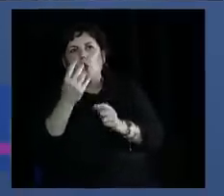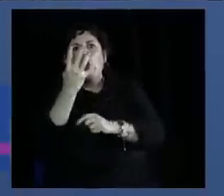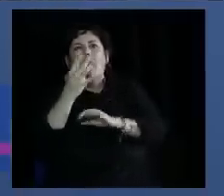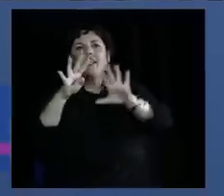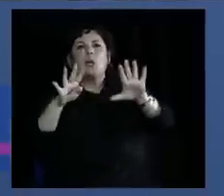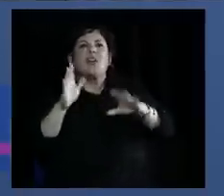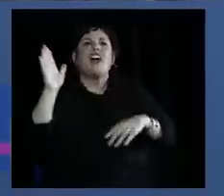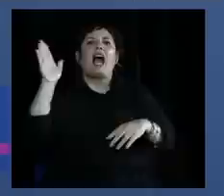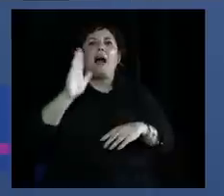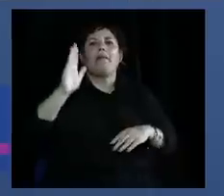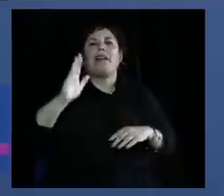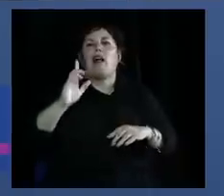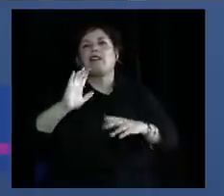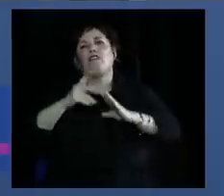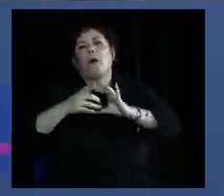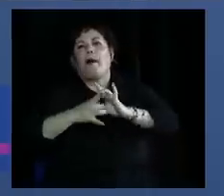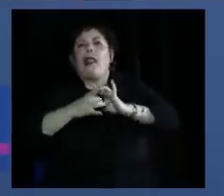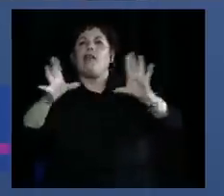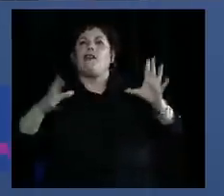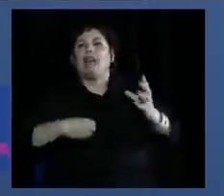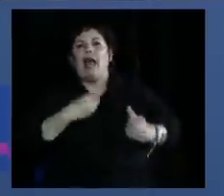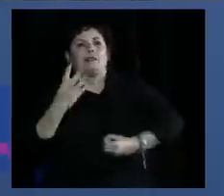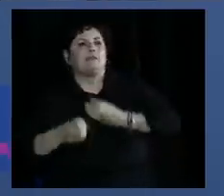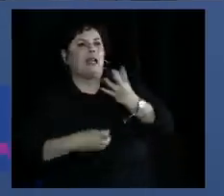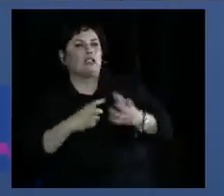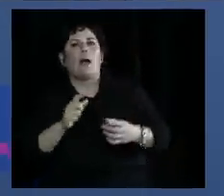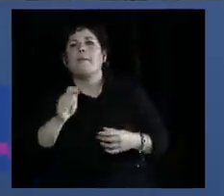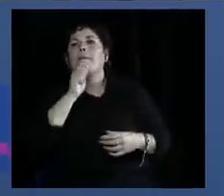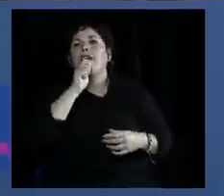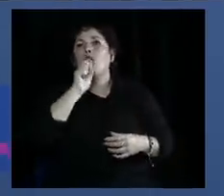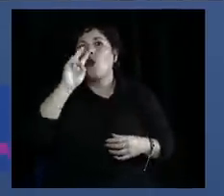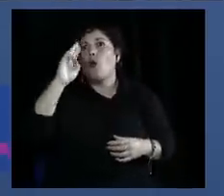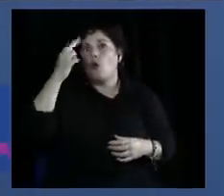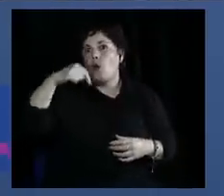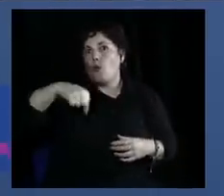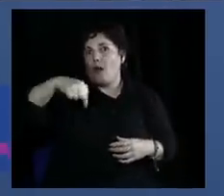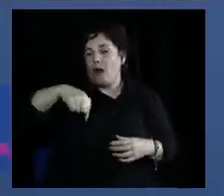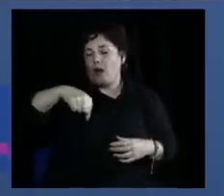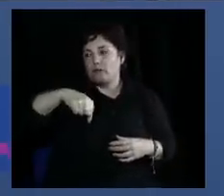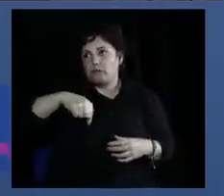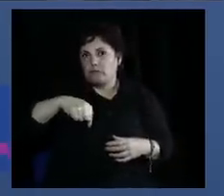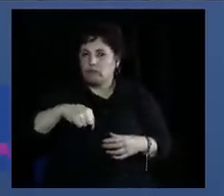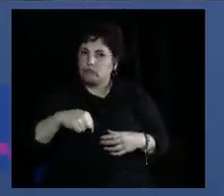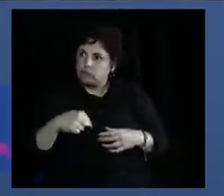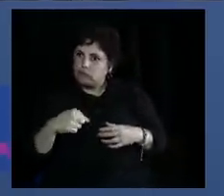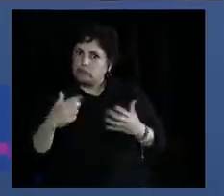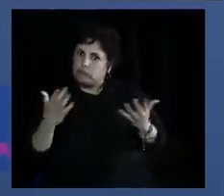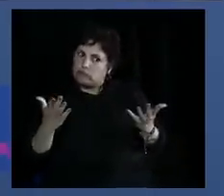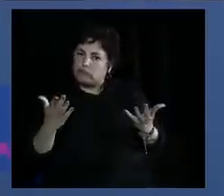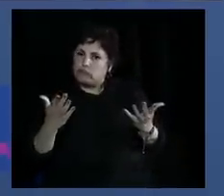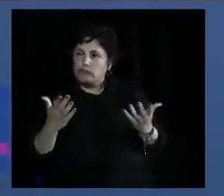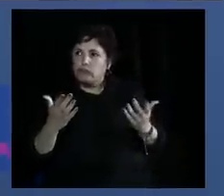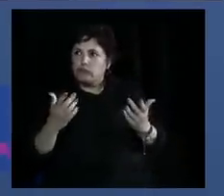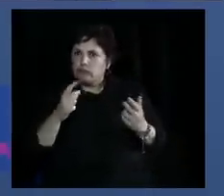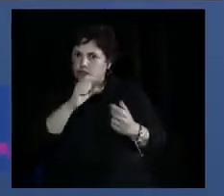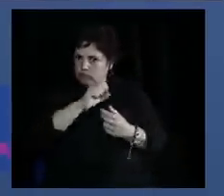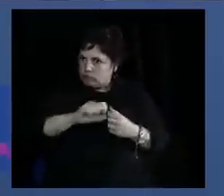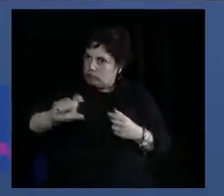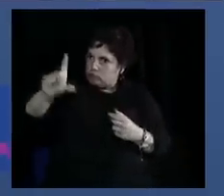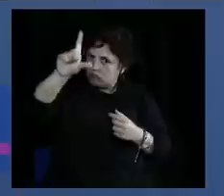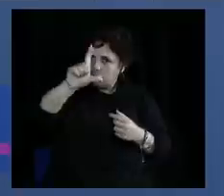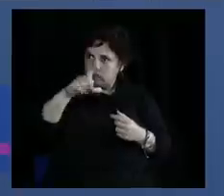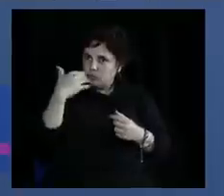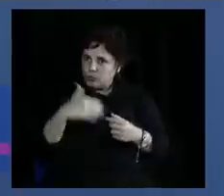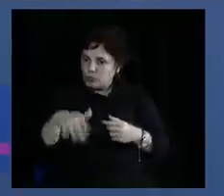amenazas a la libertad de expresión de periodistas en Uruguay y como podemos ver es un crecimiento